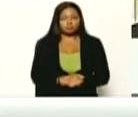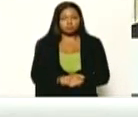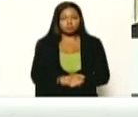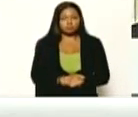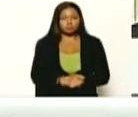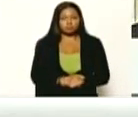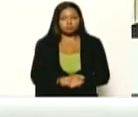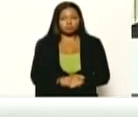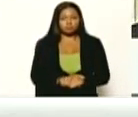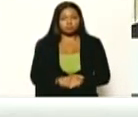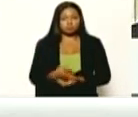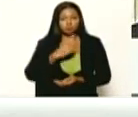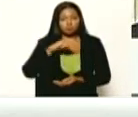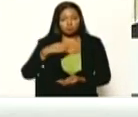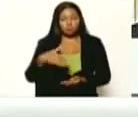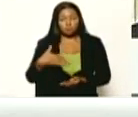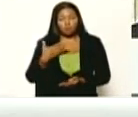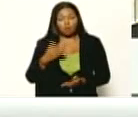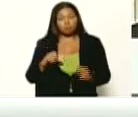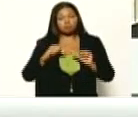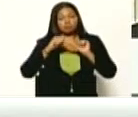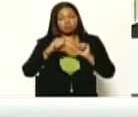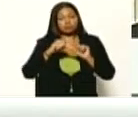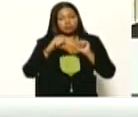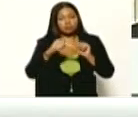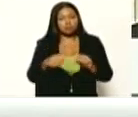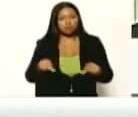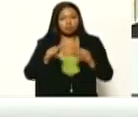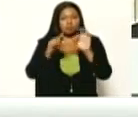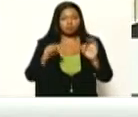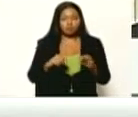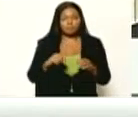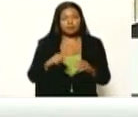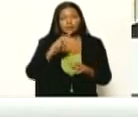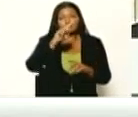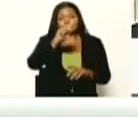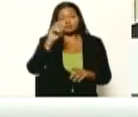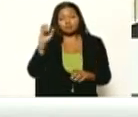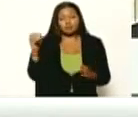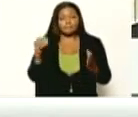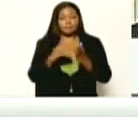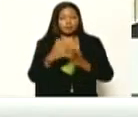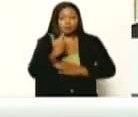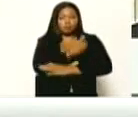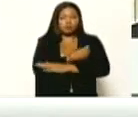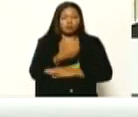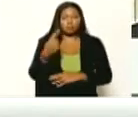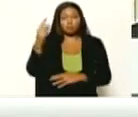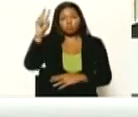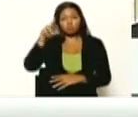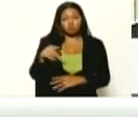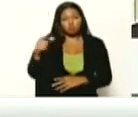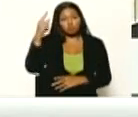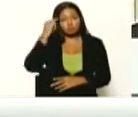podamos avanzar de 100.000 vacunados diarios a